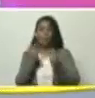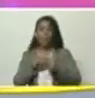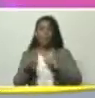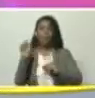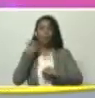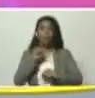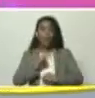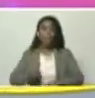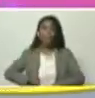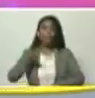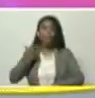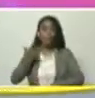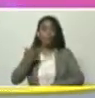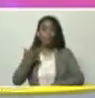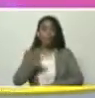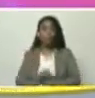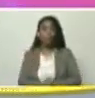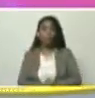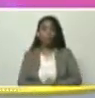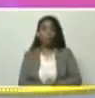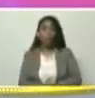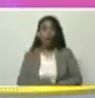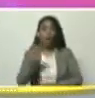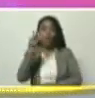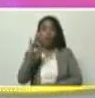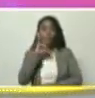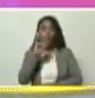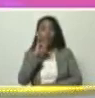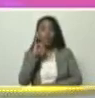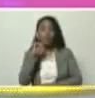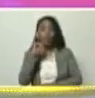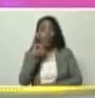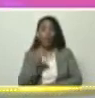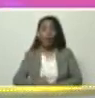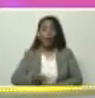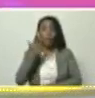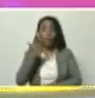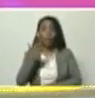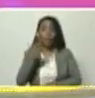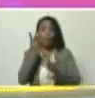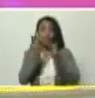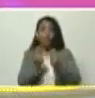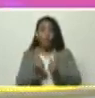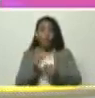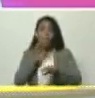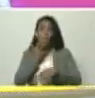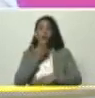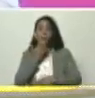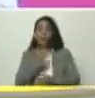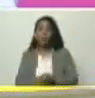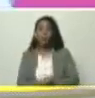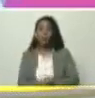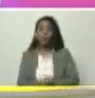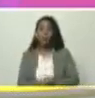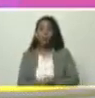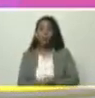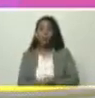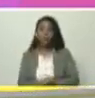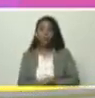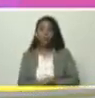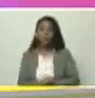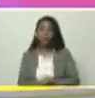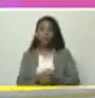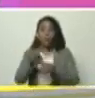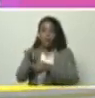sí es bien importante, presidente, dos datos bonitos y fundamentales. Por ejemplo,